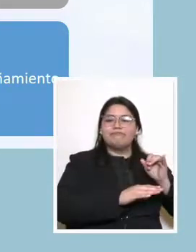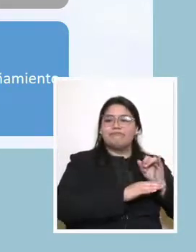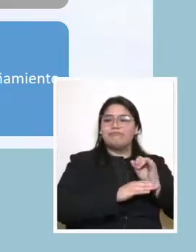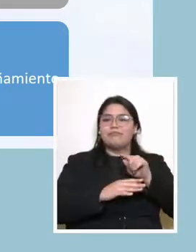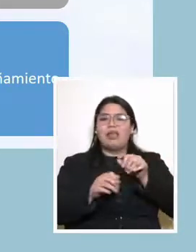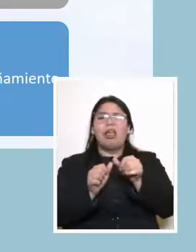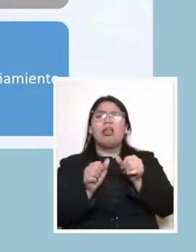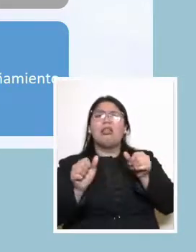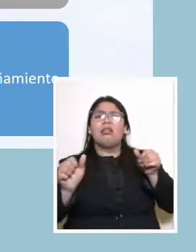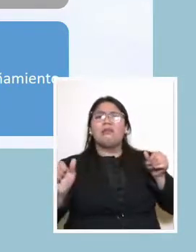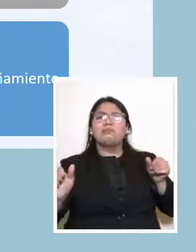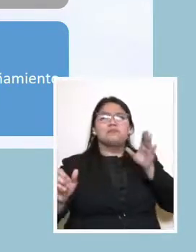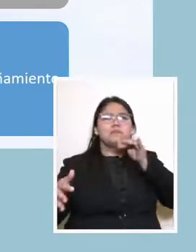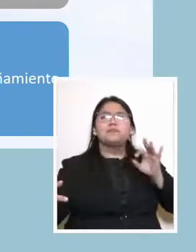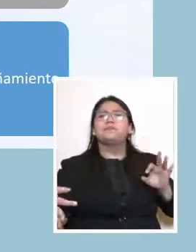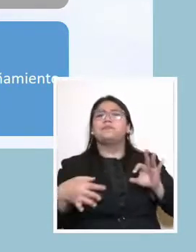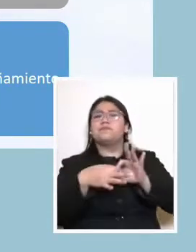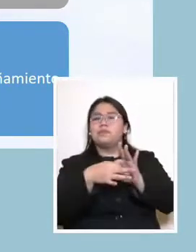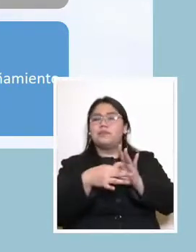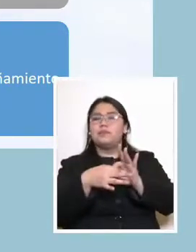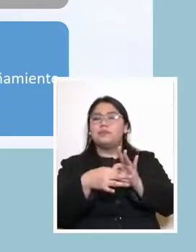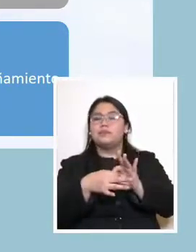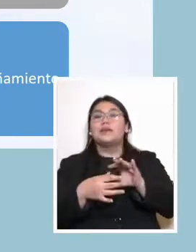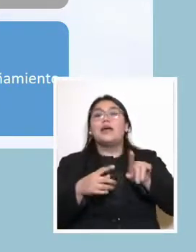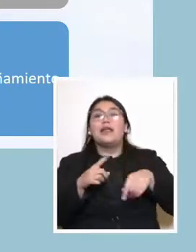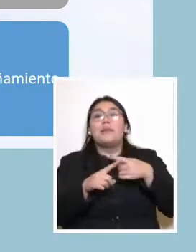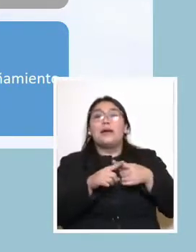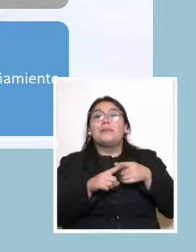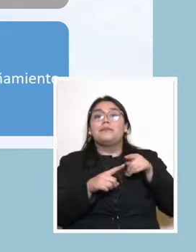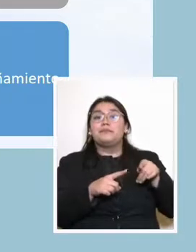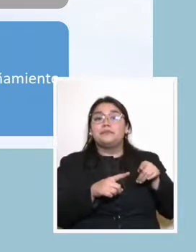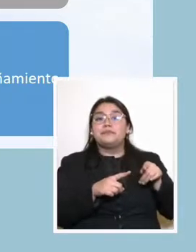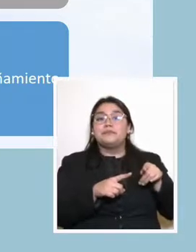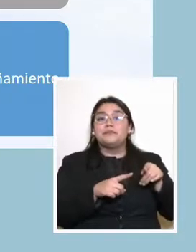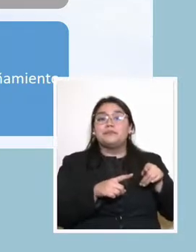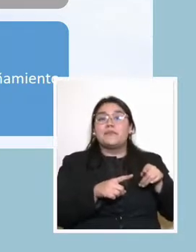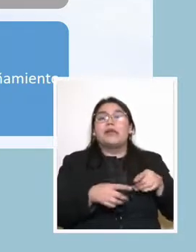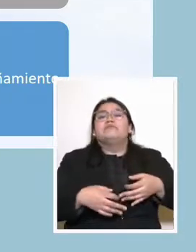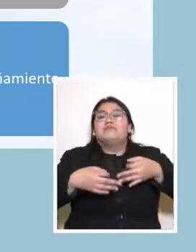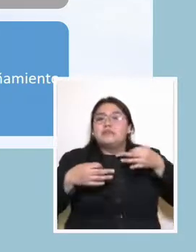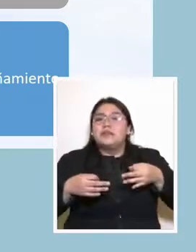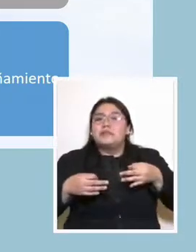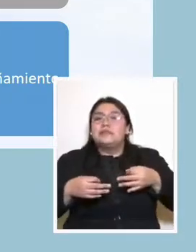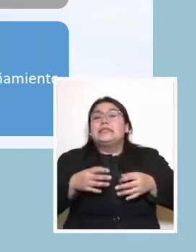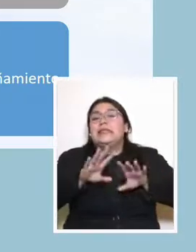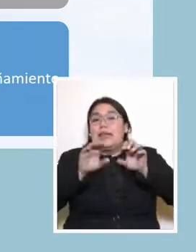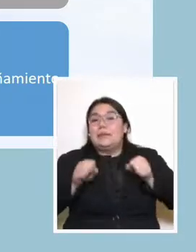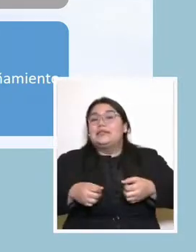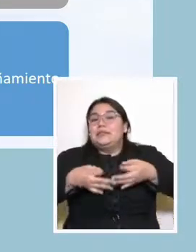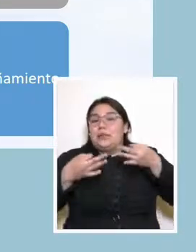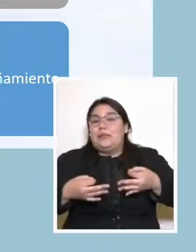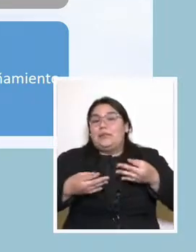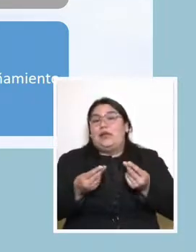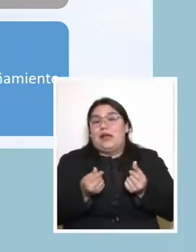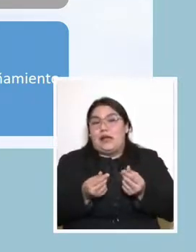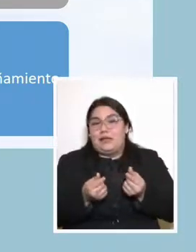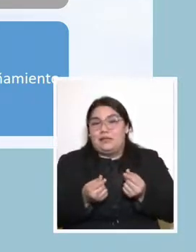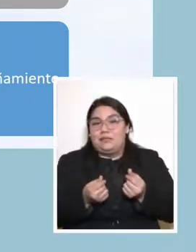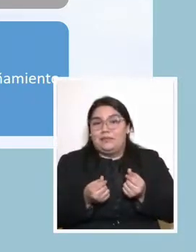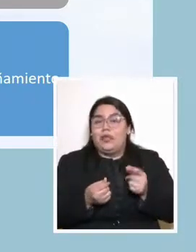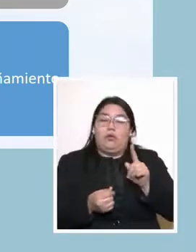política educativa, que además, ¿no es cierto?, es el órgano rector que coordina el sistema de aseguramiento de la calidad, no nos olvidemos de eso, incluida la superintendencia y la